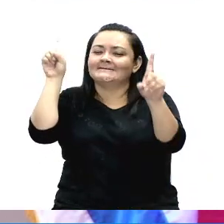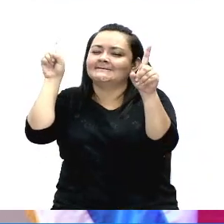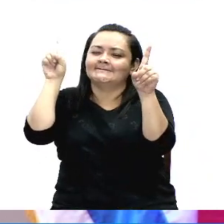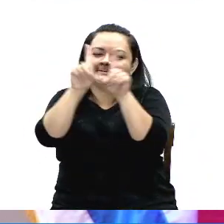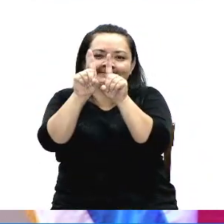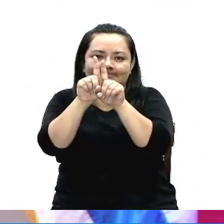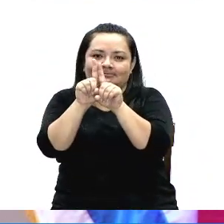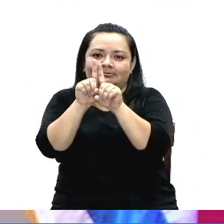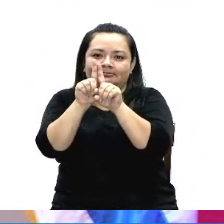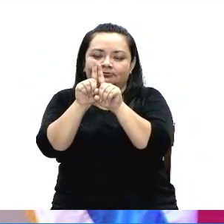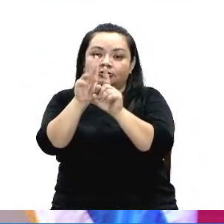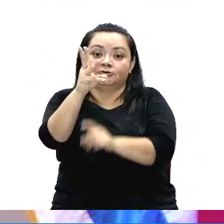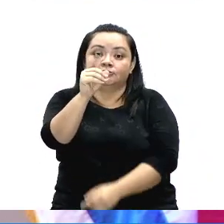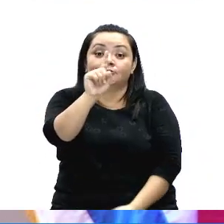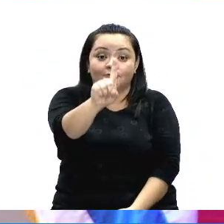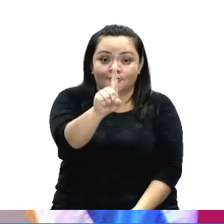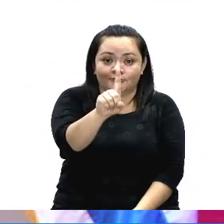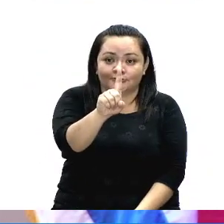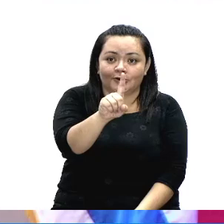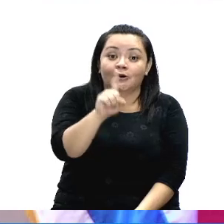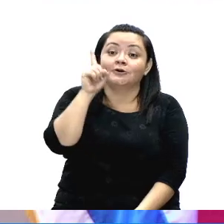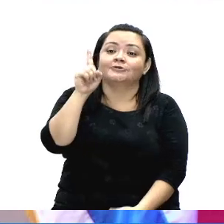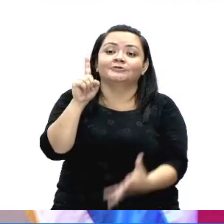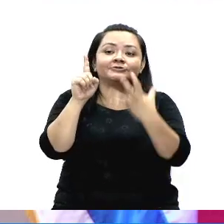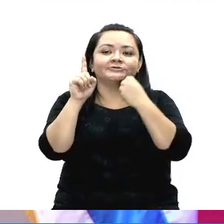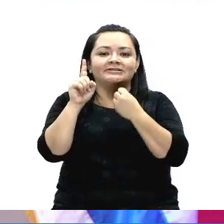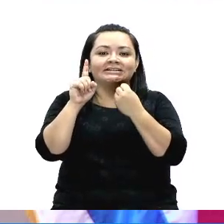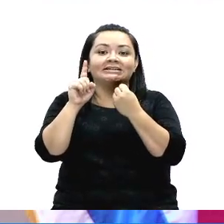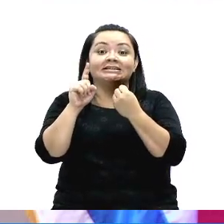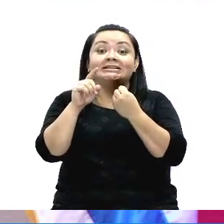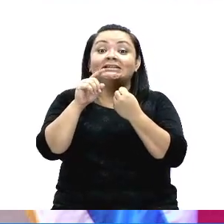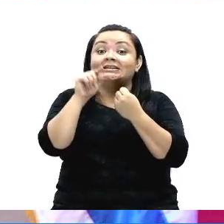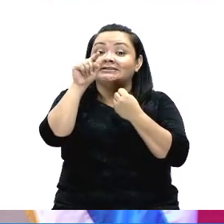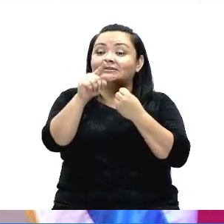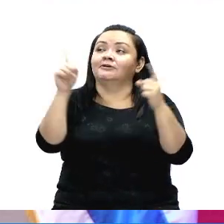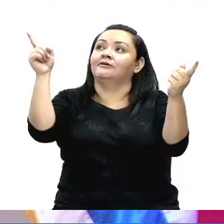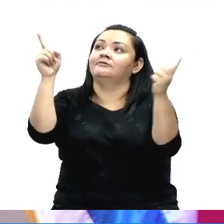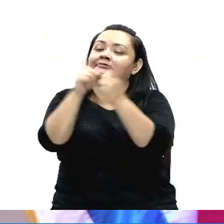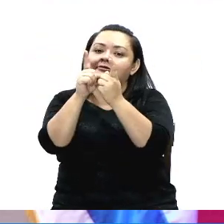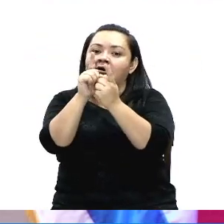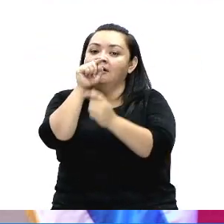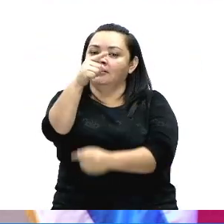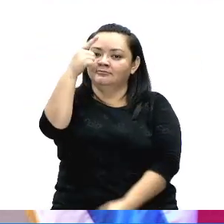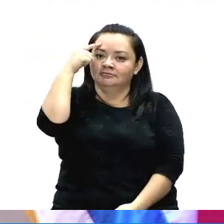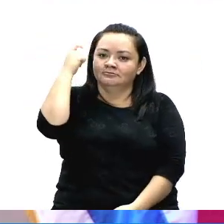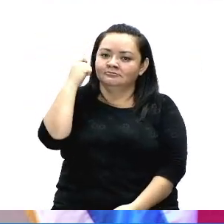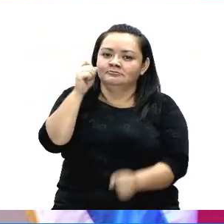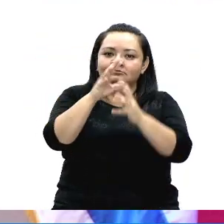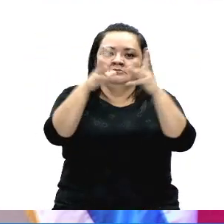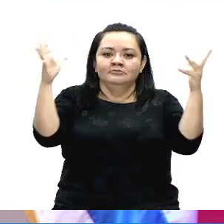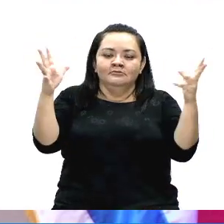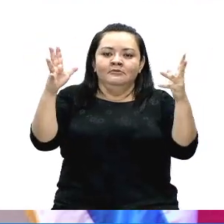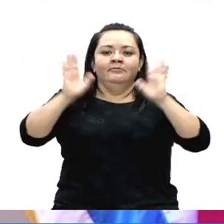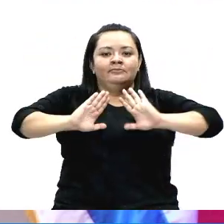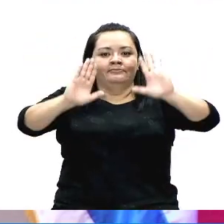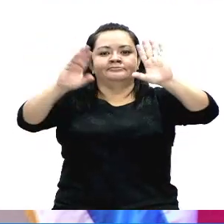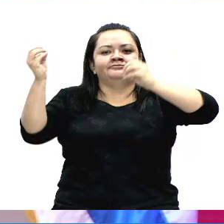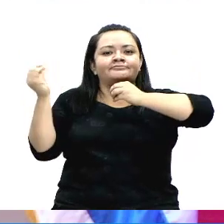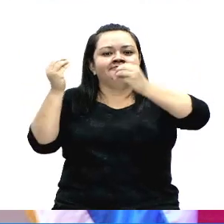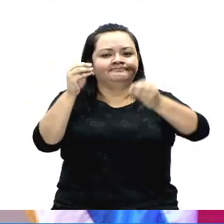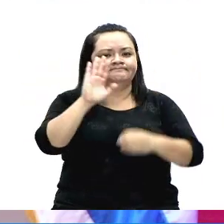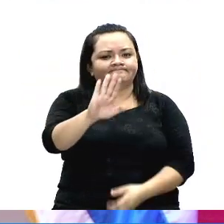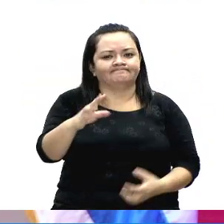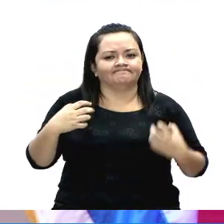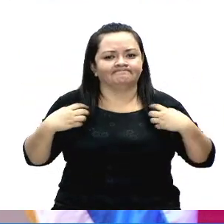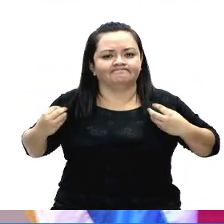y número uno dios quiere llevarte al sinaí para que recuerdes las grandes obras que ha hecho en tu